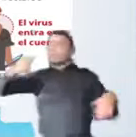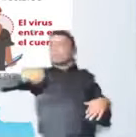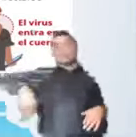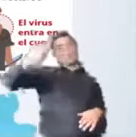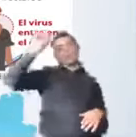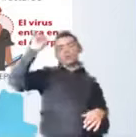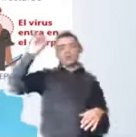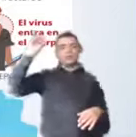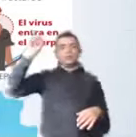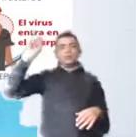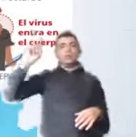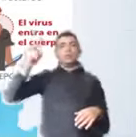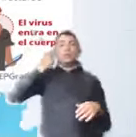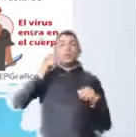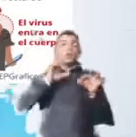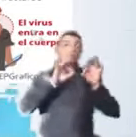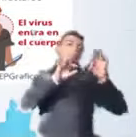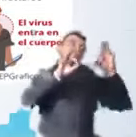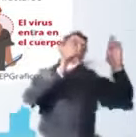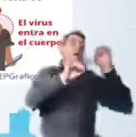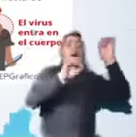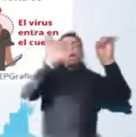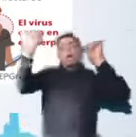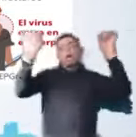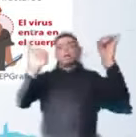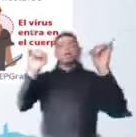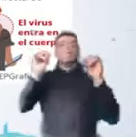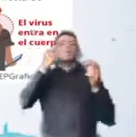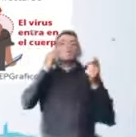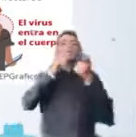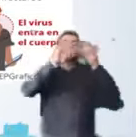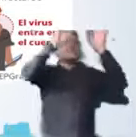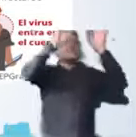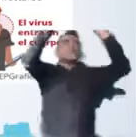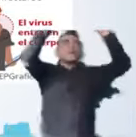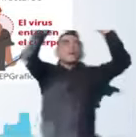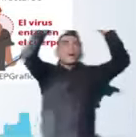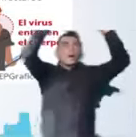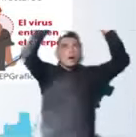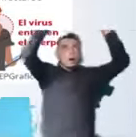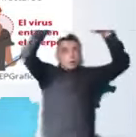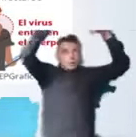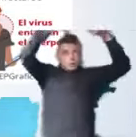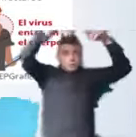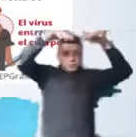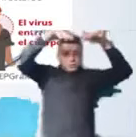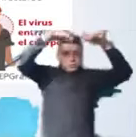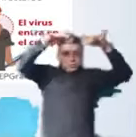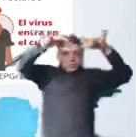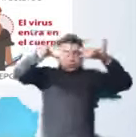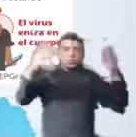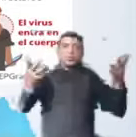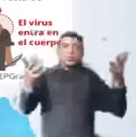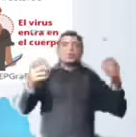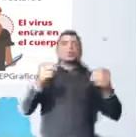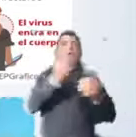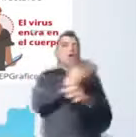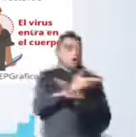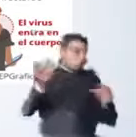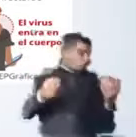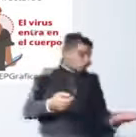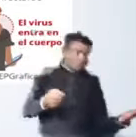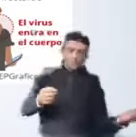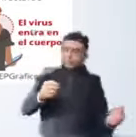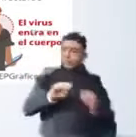infinitamente en el aire, esos virus van a bajar por gravedad y se van a empezar a depositar en los objetos normales, en una mesa, en